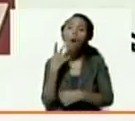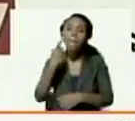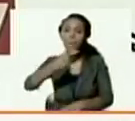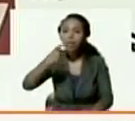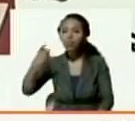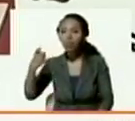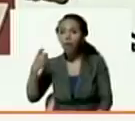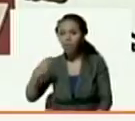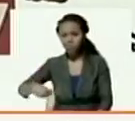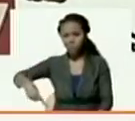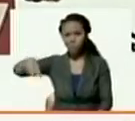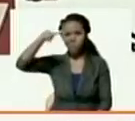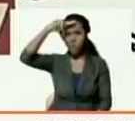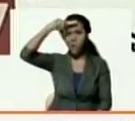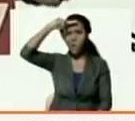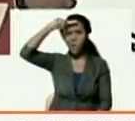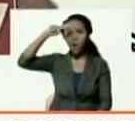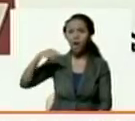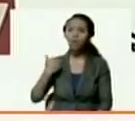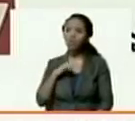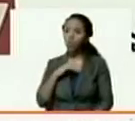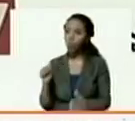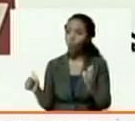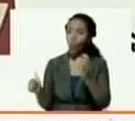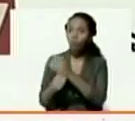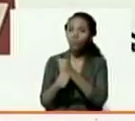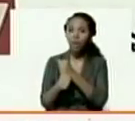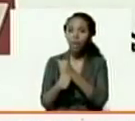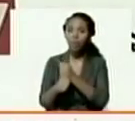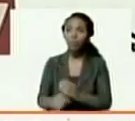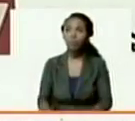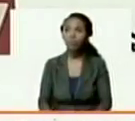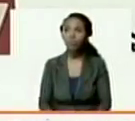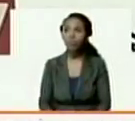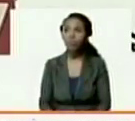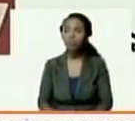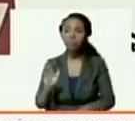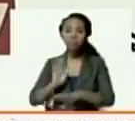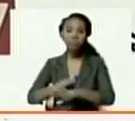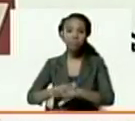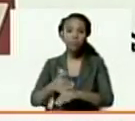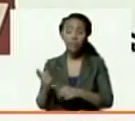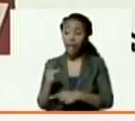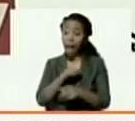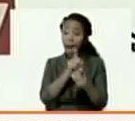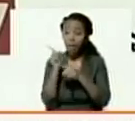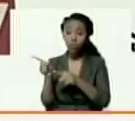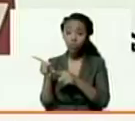inclusive molestas nos hemos encontrado, porque